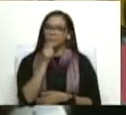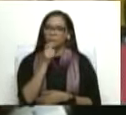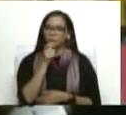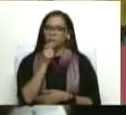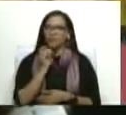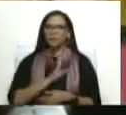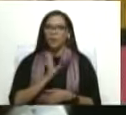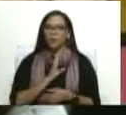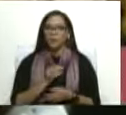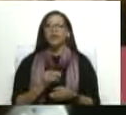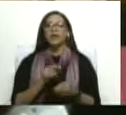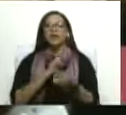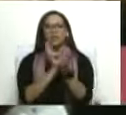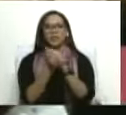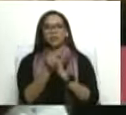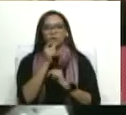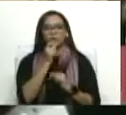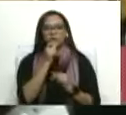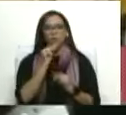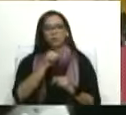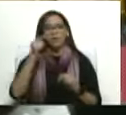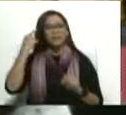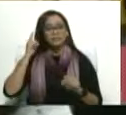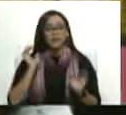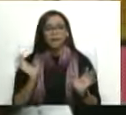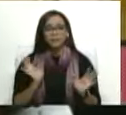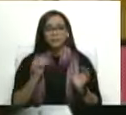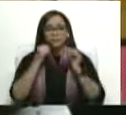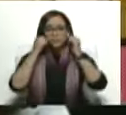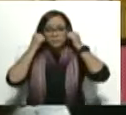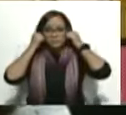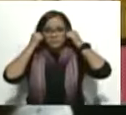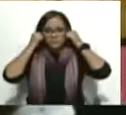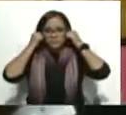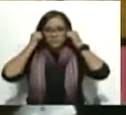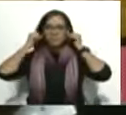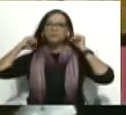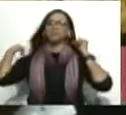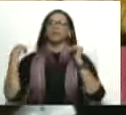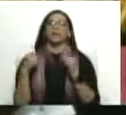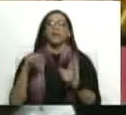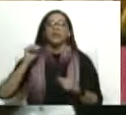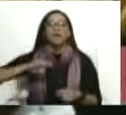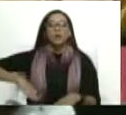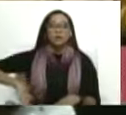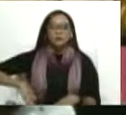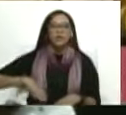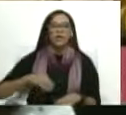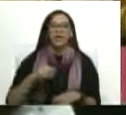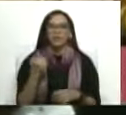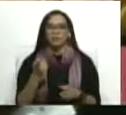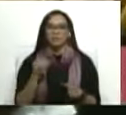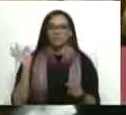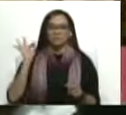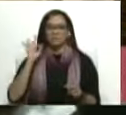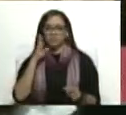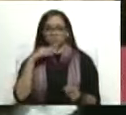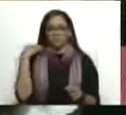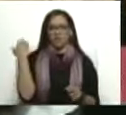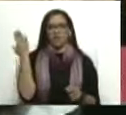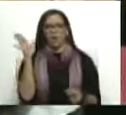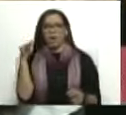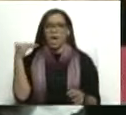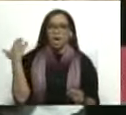forman parte del referendo consultivo. Ustedes saben que Guyana, en una expresión de arrogancia imperial,